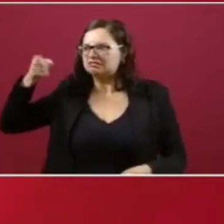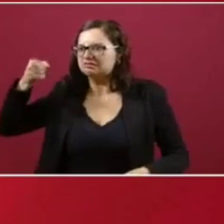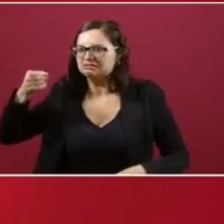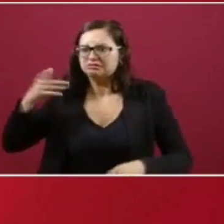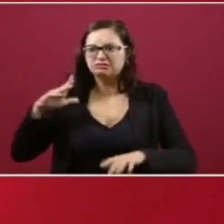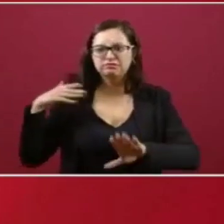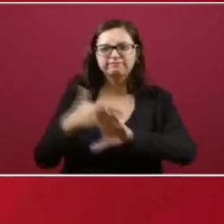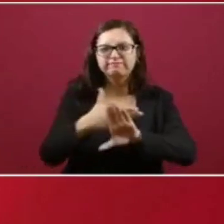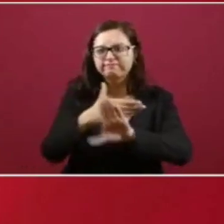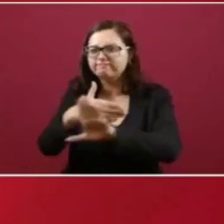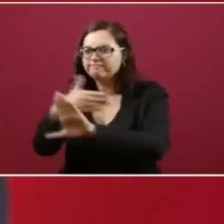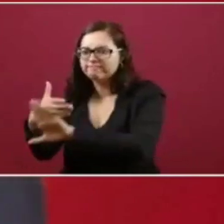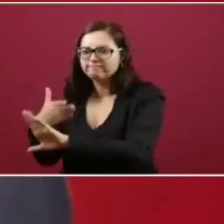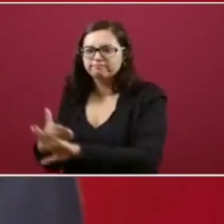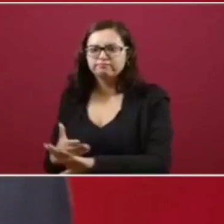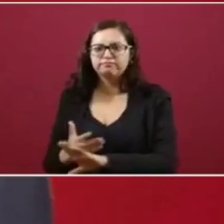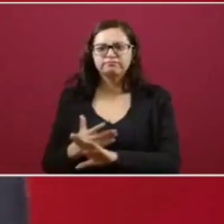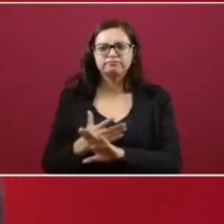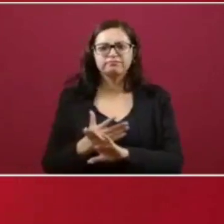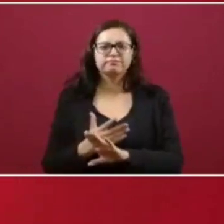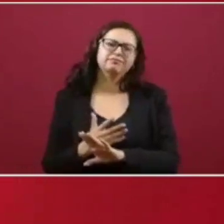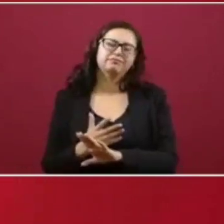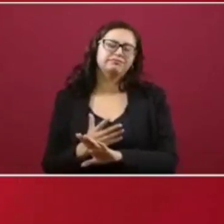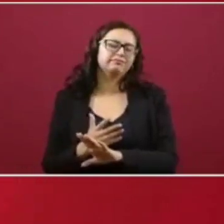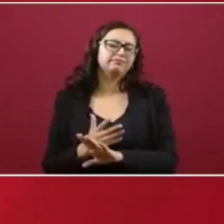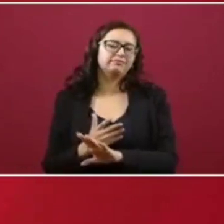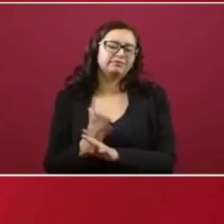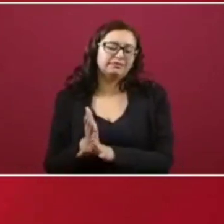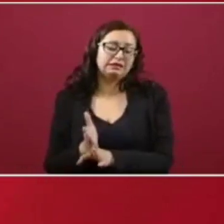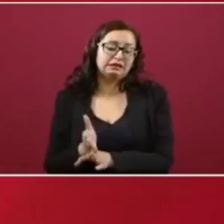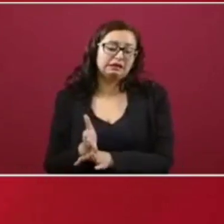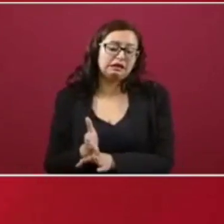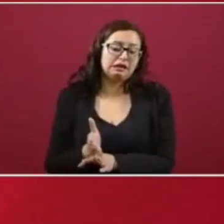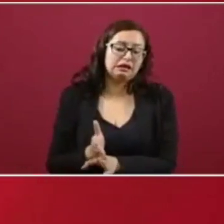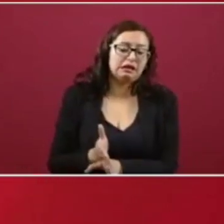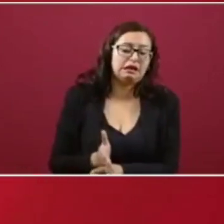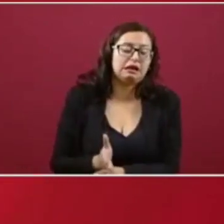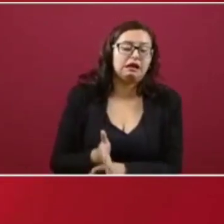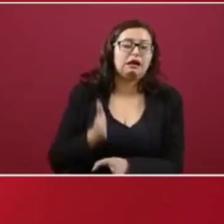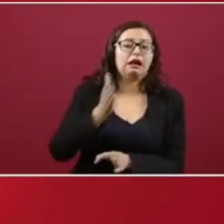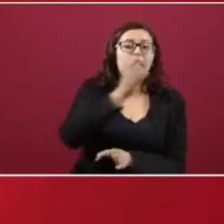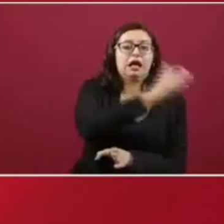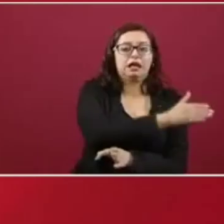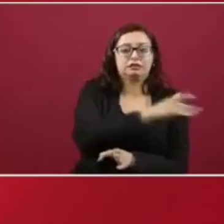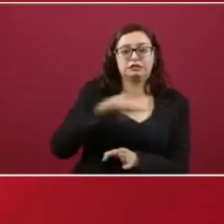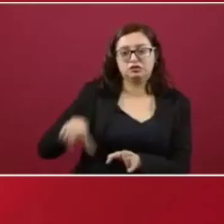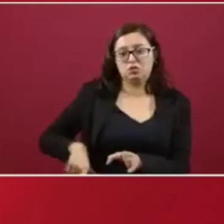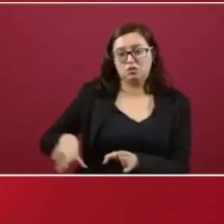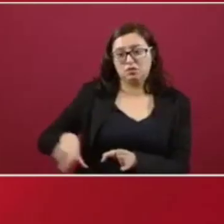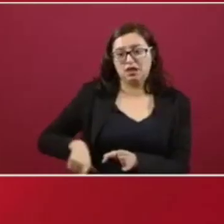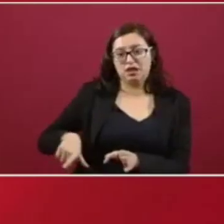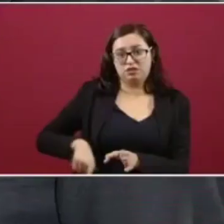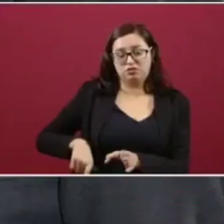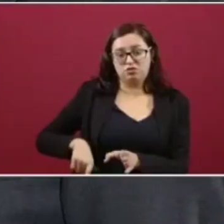no somos como los gobiernos protegidos por Reforma.